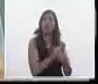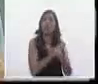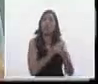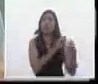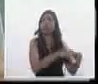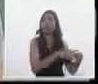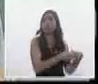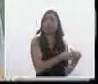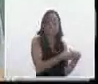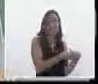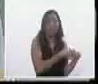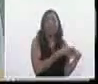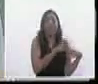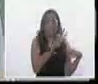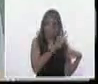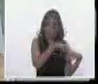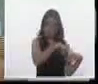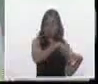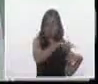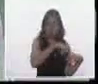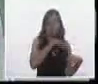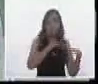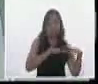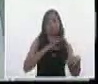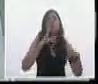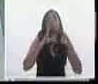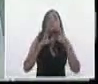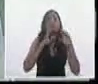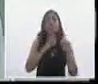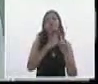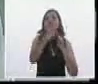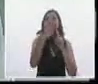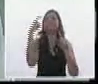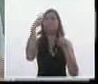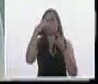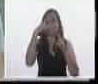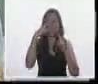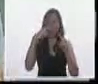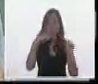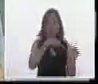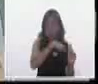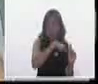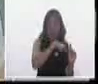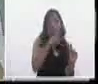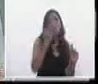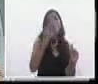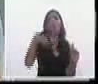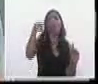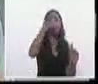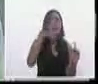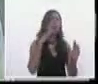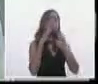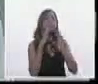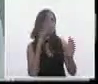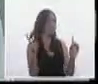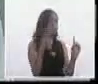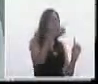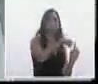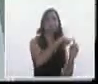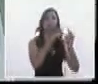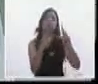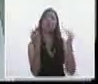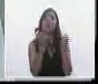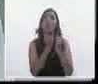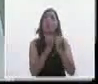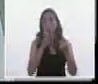un Ellos tienen un problema de comunicación con nosotros y en general lo tenemos todos no no nosotros también tendríamos ese deber de de tener este